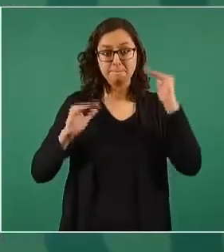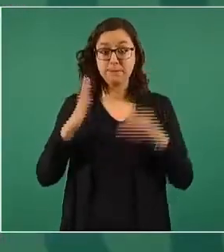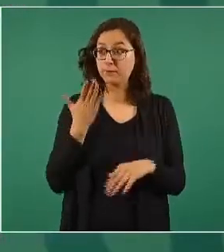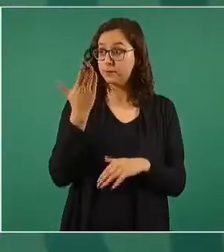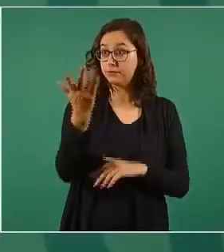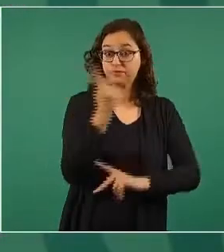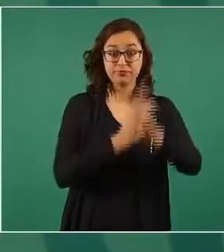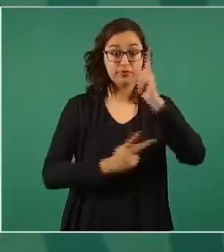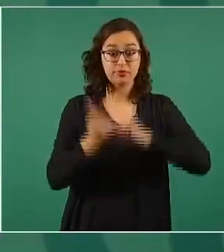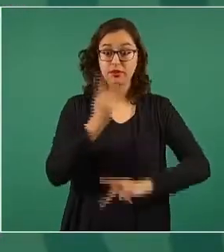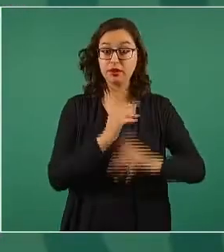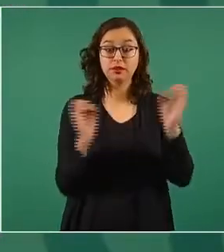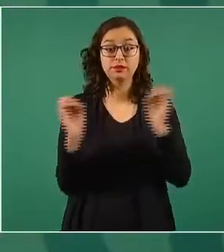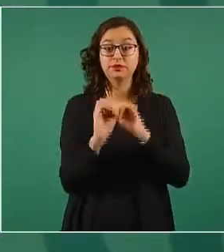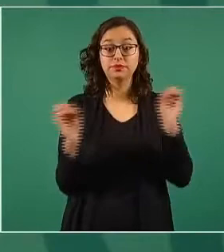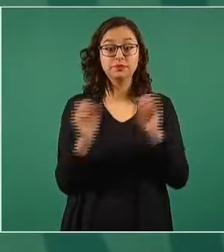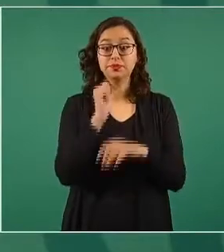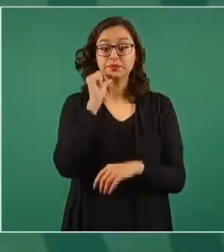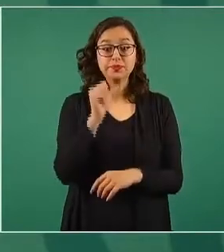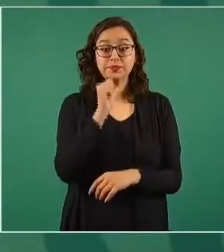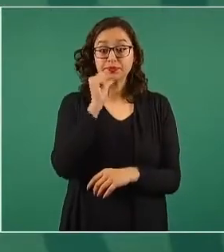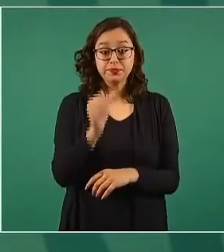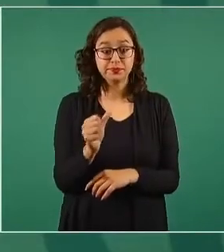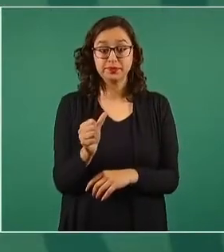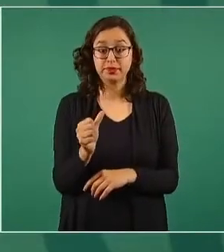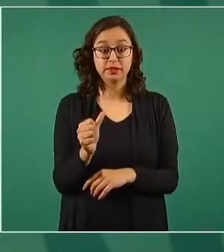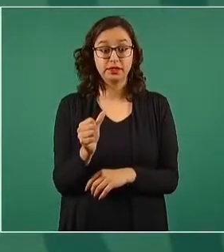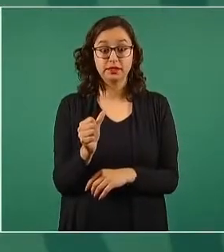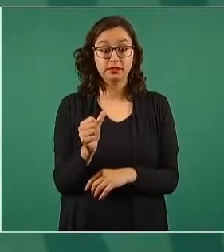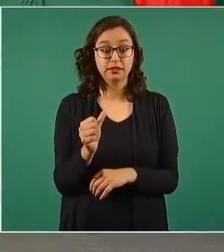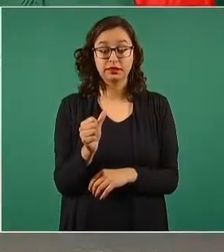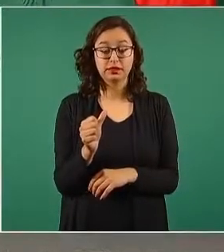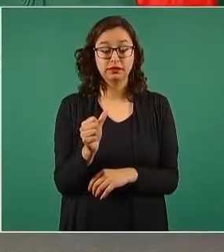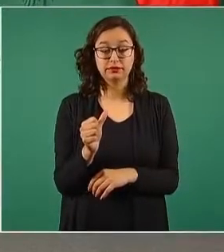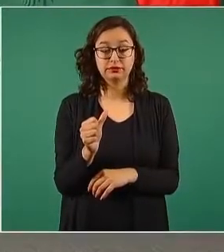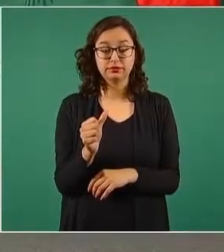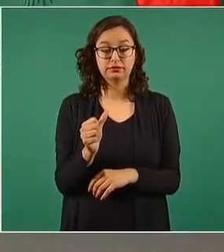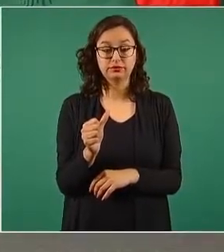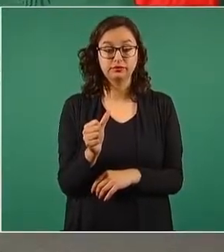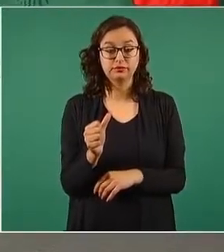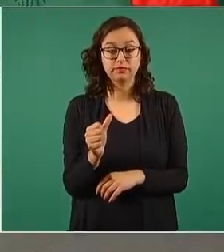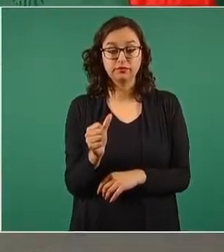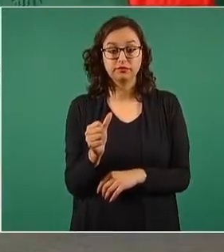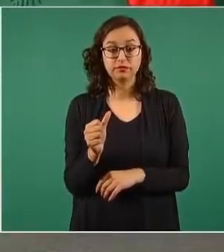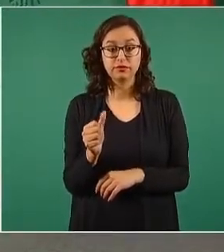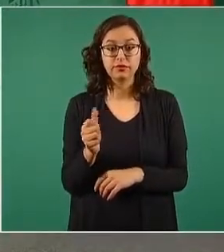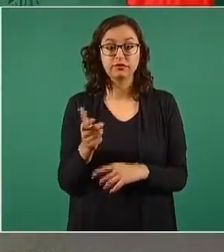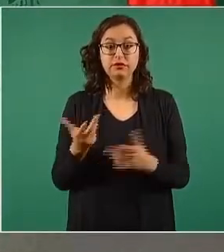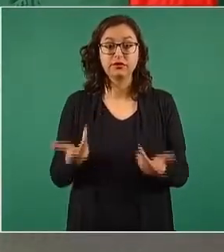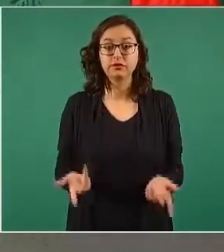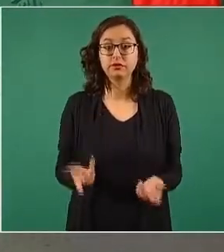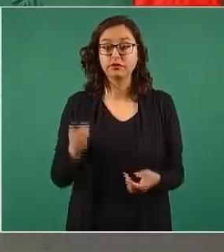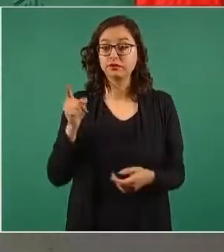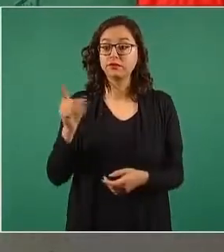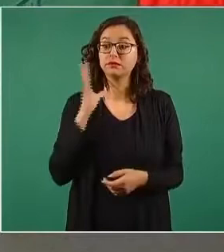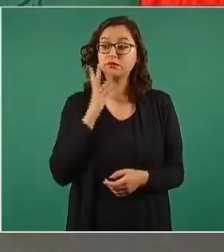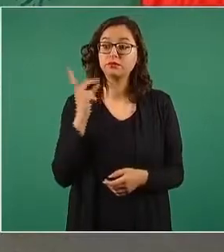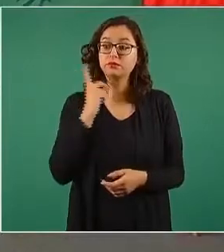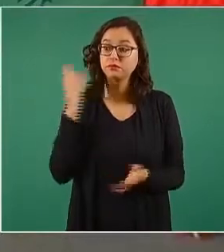endeudado más allá de lo que nos autoriza el